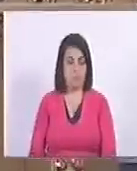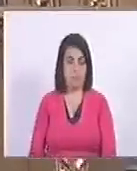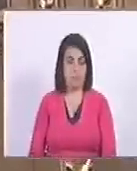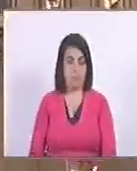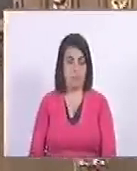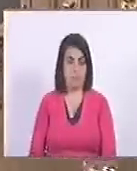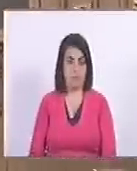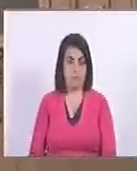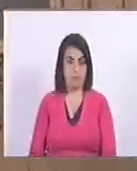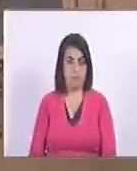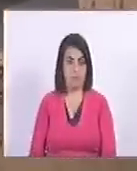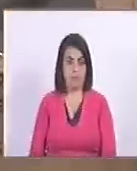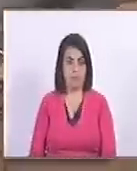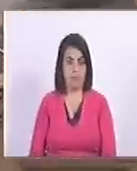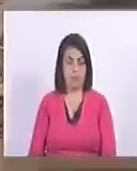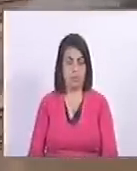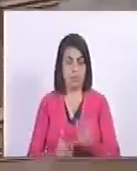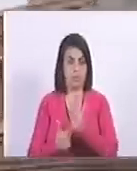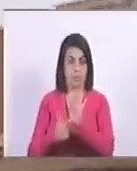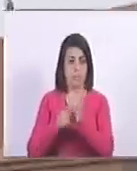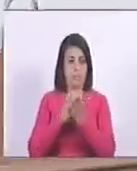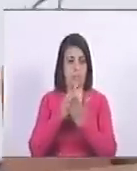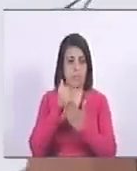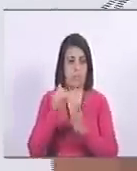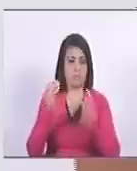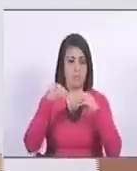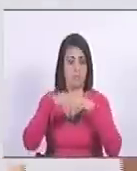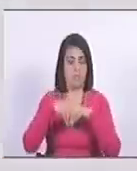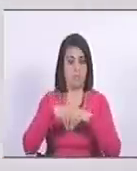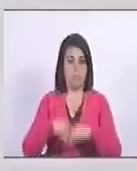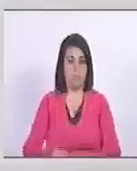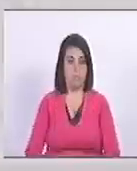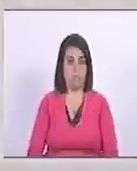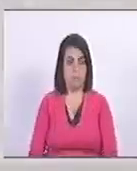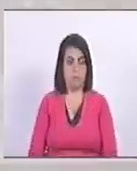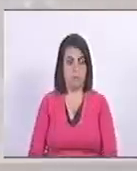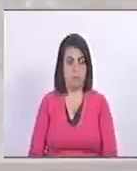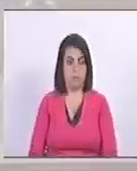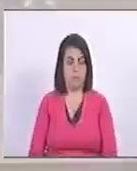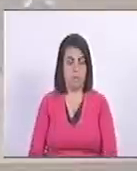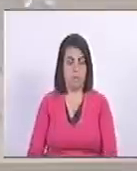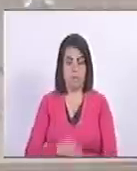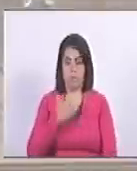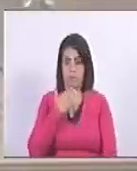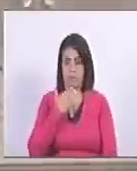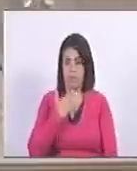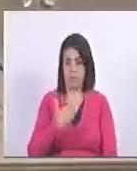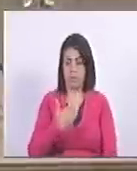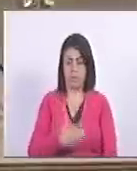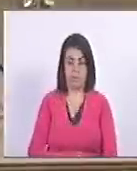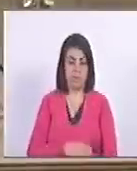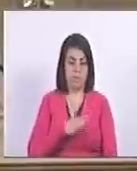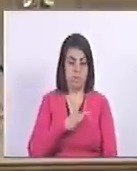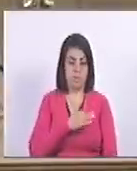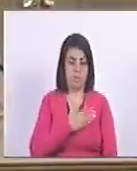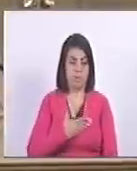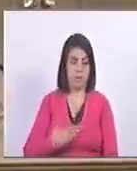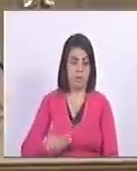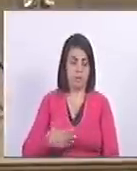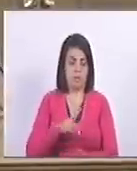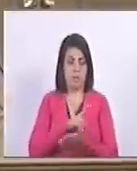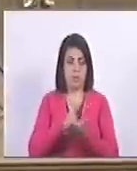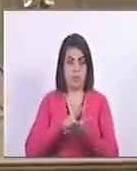corresponde presentar un proyecto de acuerdo. Le pido, señor presidente, sea